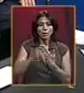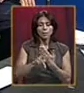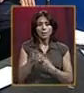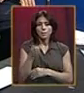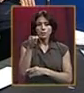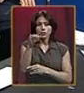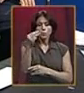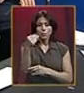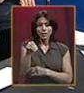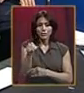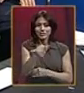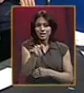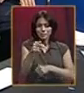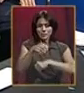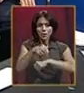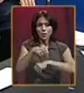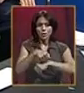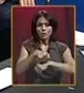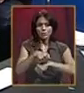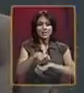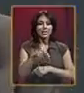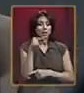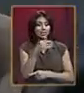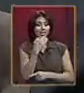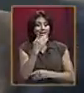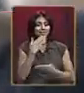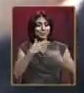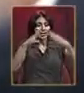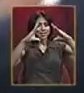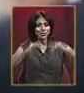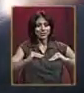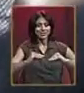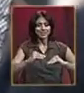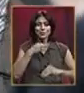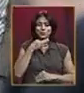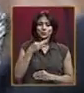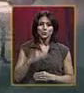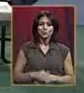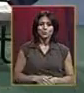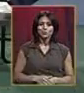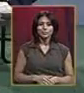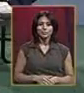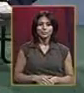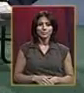el próximo miércoles a la misma hora y a usted gracias y buenas noches. No, con mucho gusto, un placer.